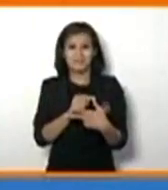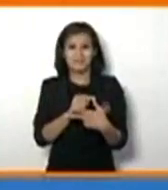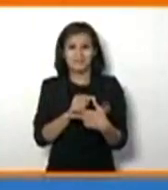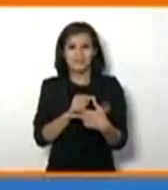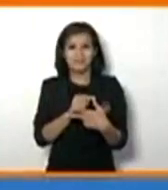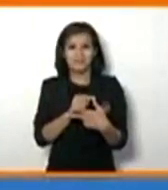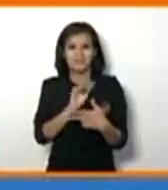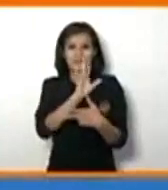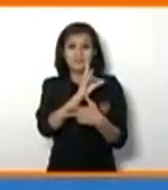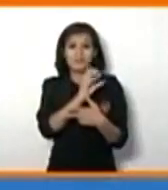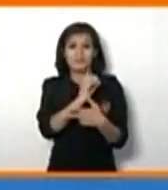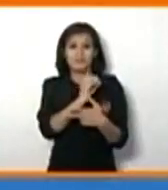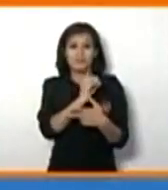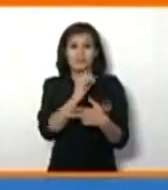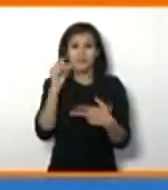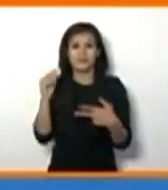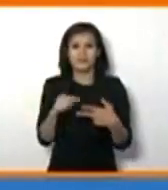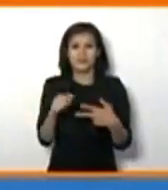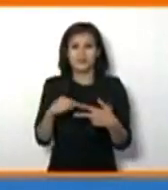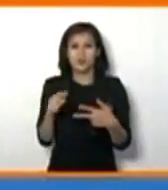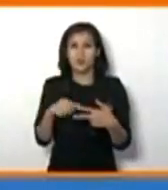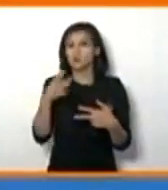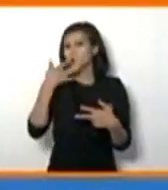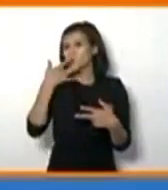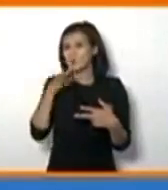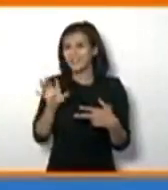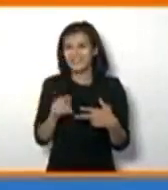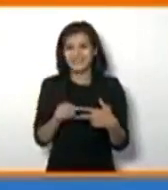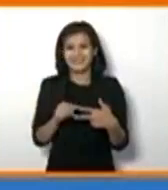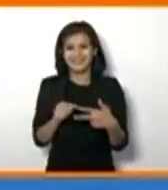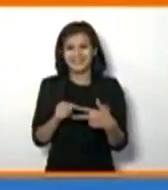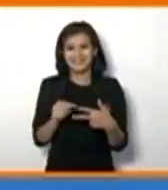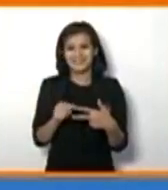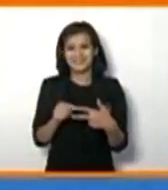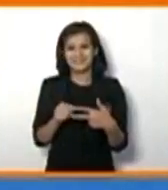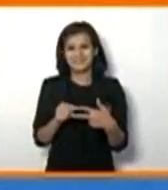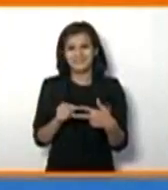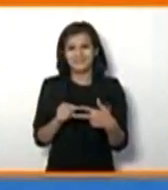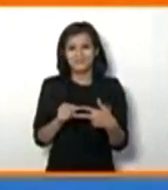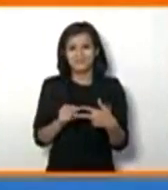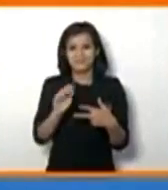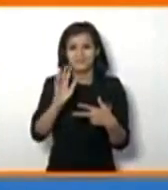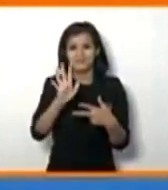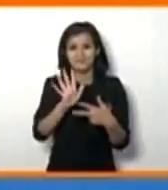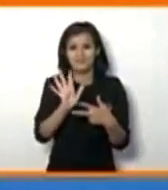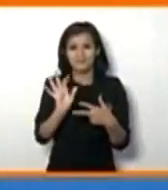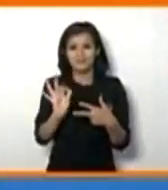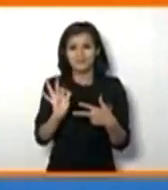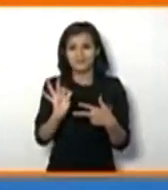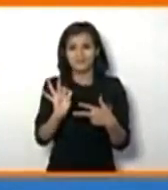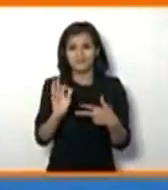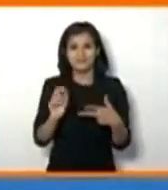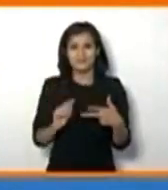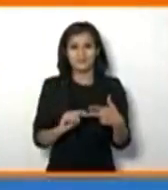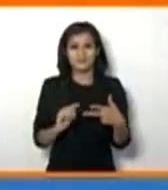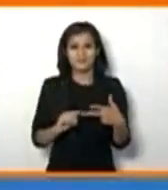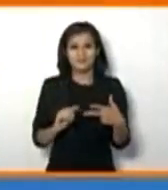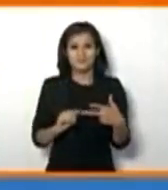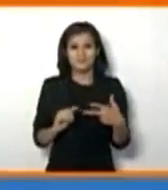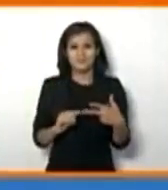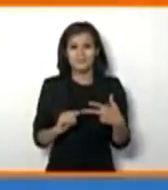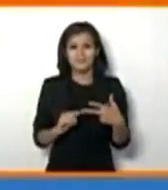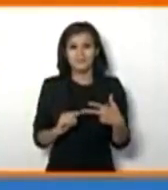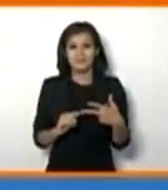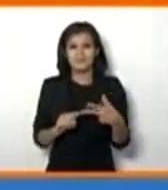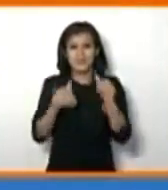el 70. Segundo número ganador, suerte. Y este es el 59. Tercer y decisivo